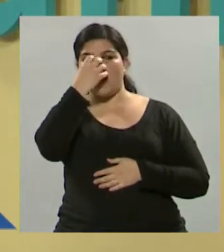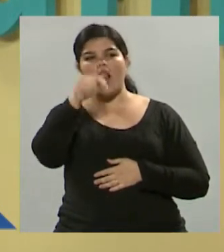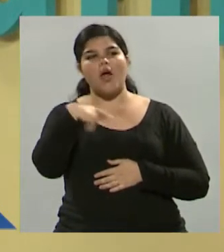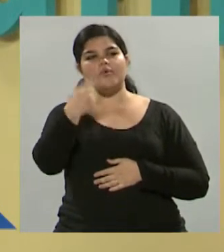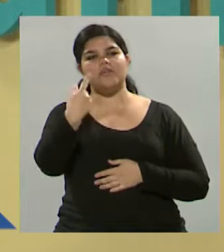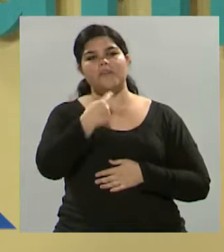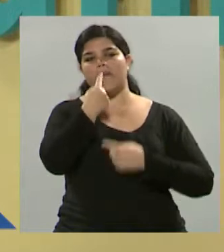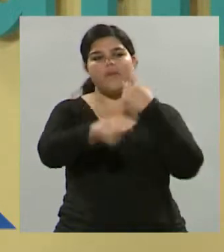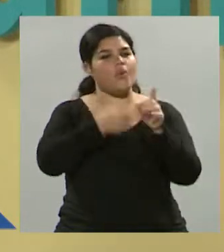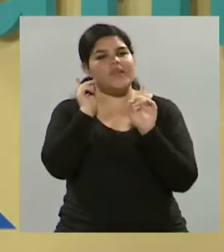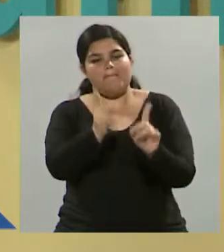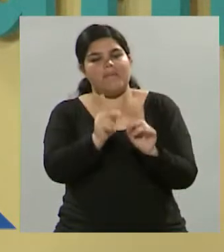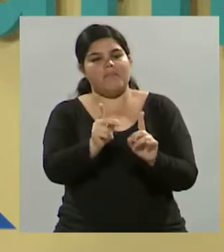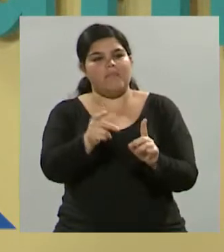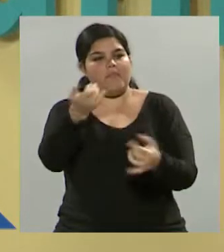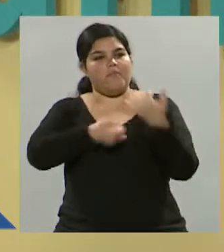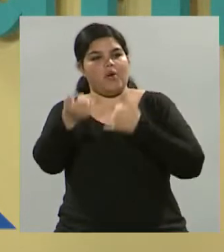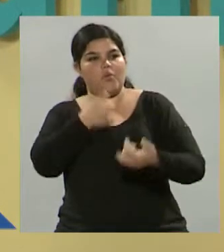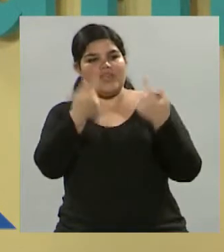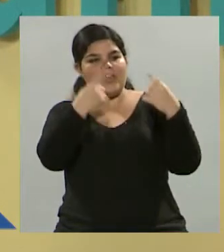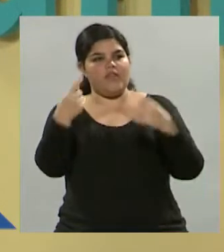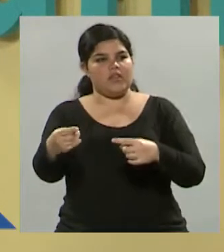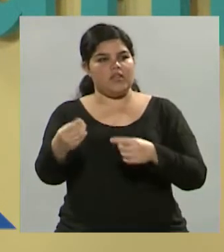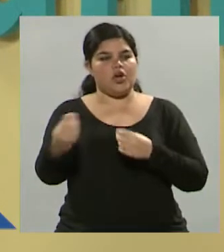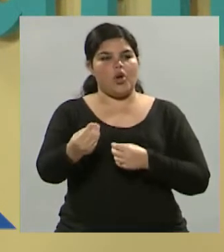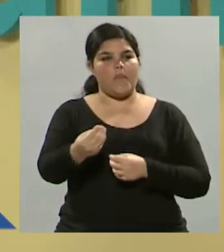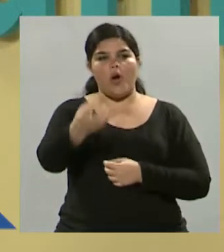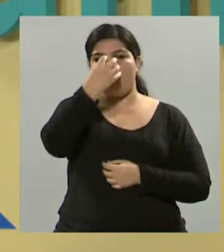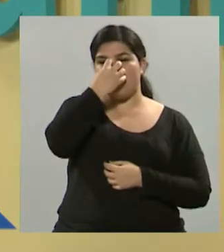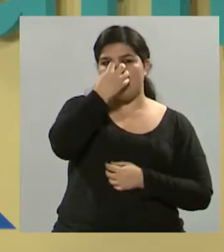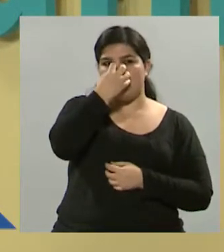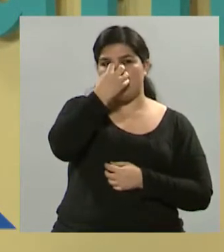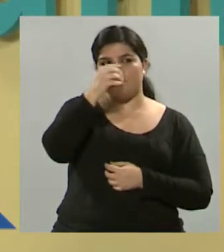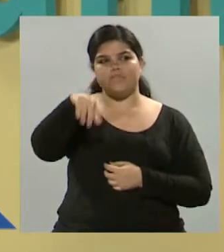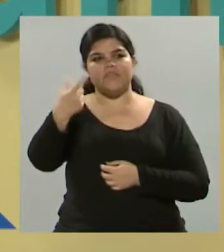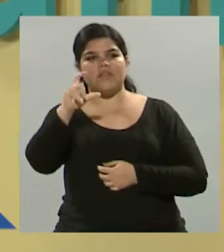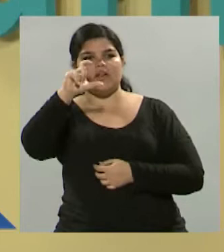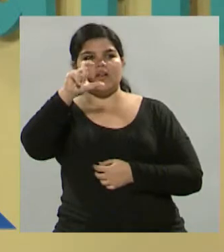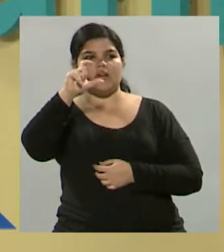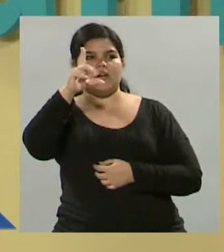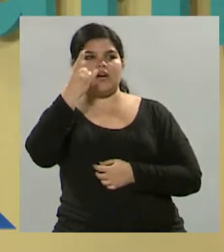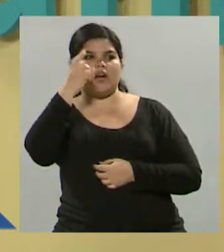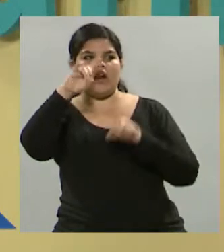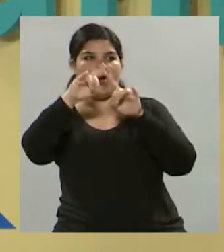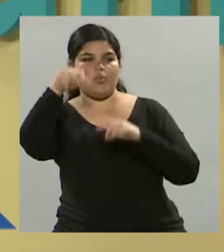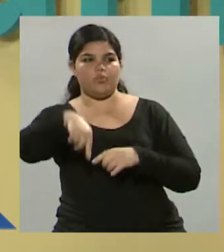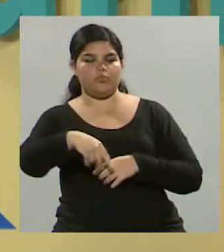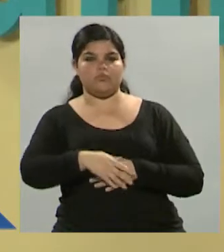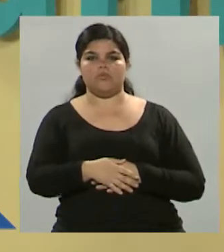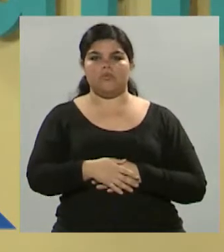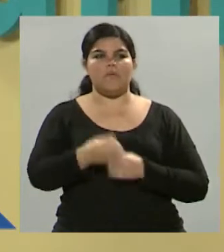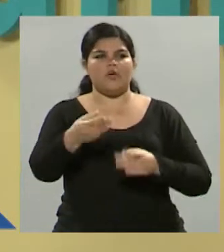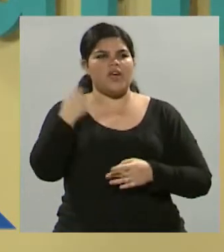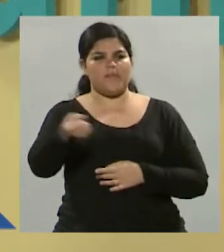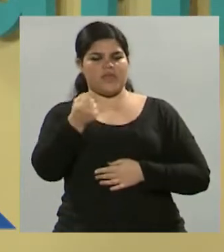más información o me dicen más cosas. ¿Cuál es la diferencia entre un payaso y un clown? ¿Y por qué siempre se dice que para ser clown uno tiene que partir de uno